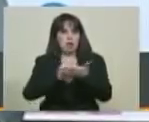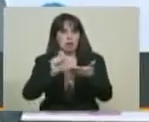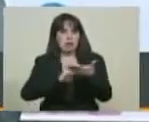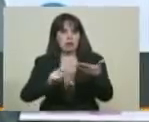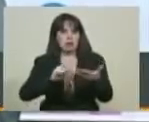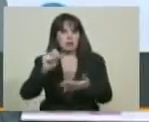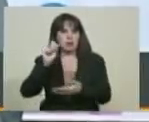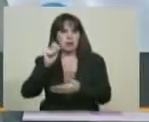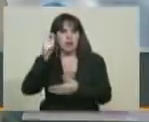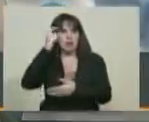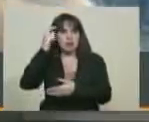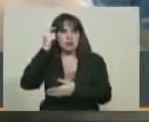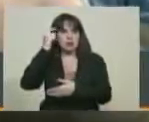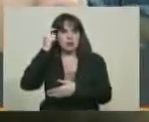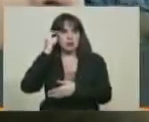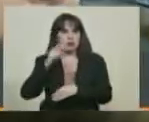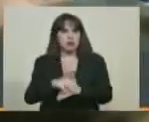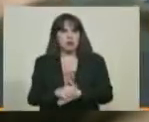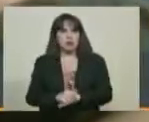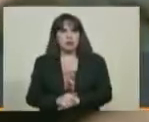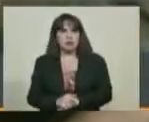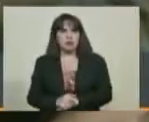su conocimiento, sus estudios?